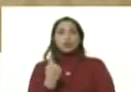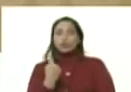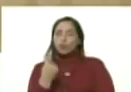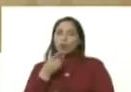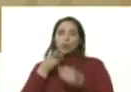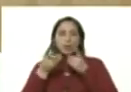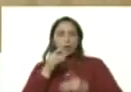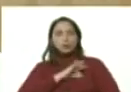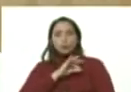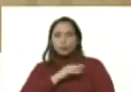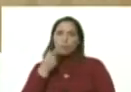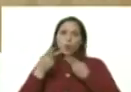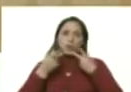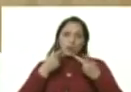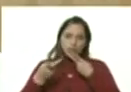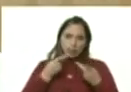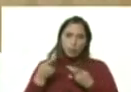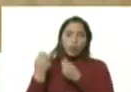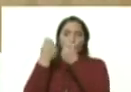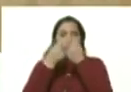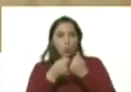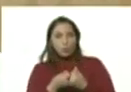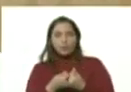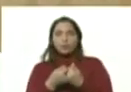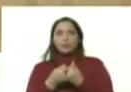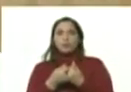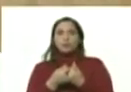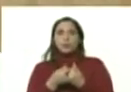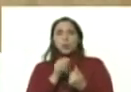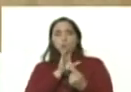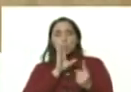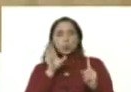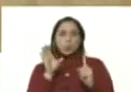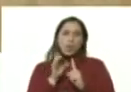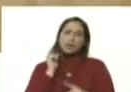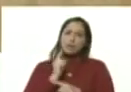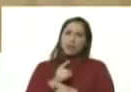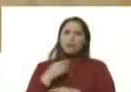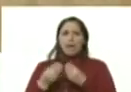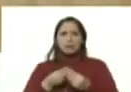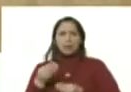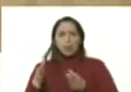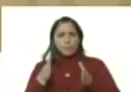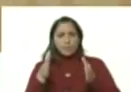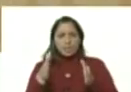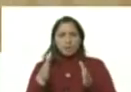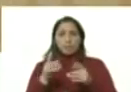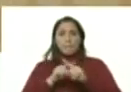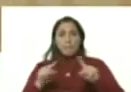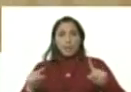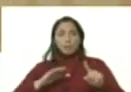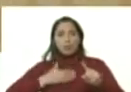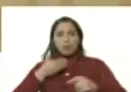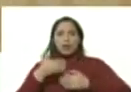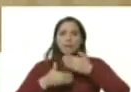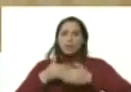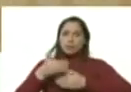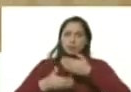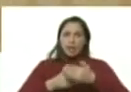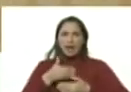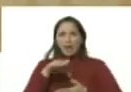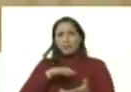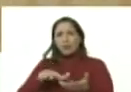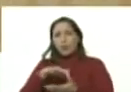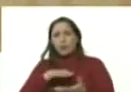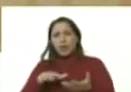social, el diálogo político, el diálogo económico, el diálogo cultural como la vía para poder avanzar en esta coyuntura y en